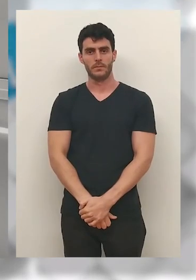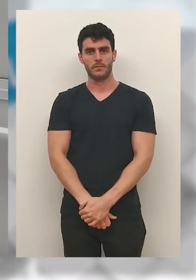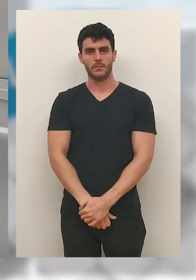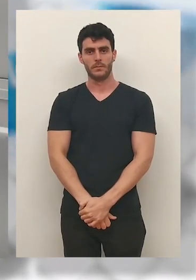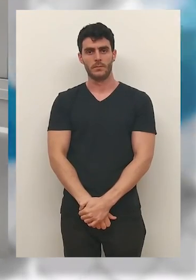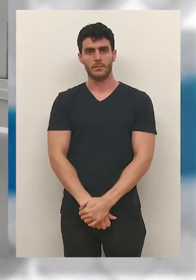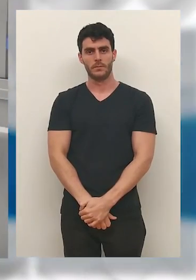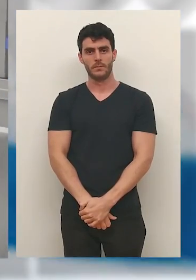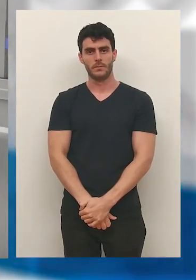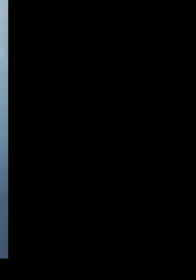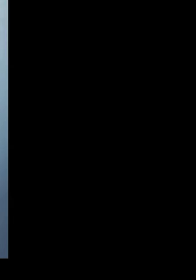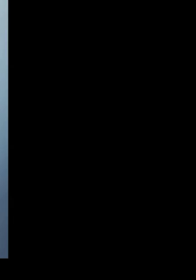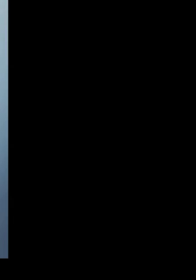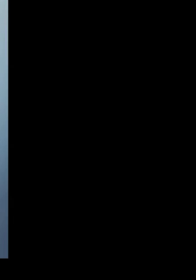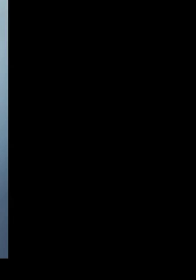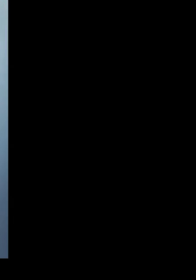compañía de TVR.